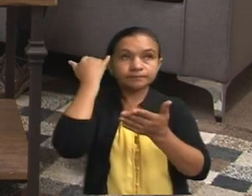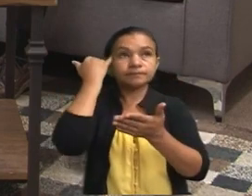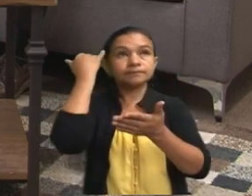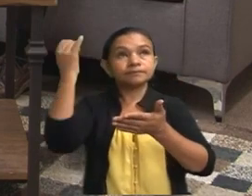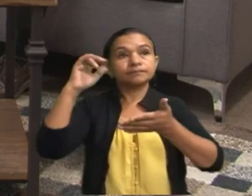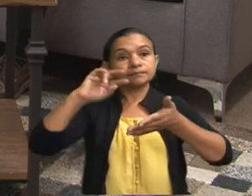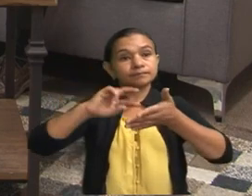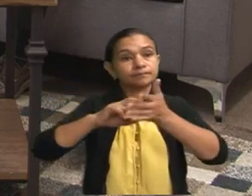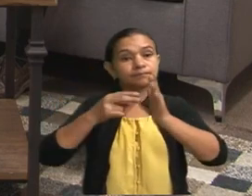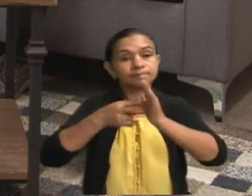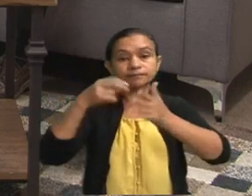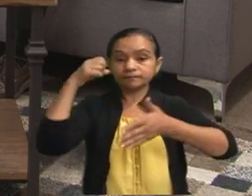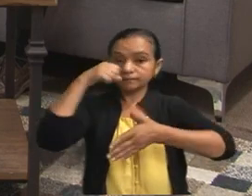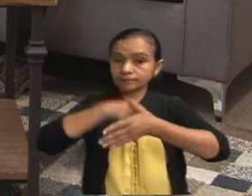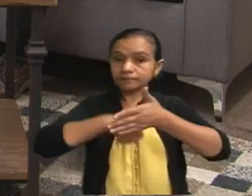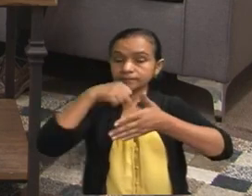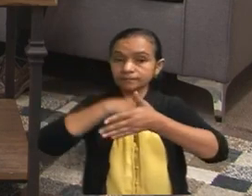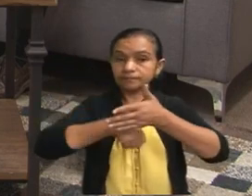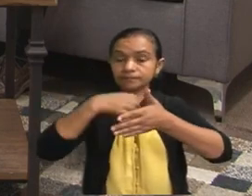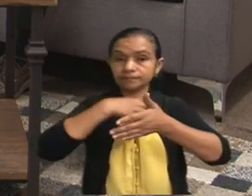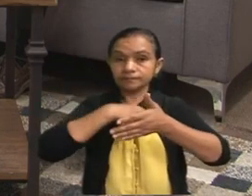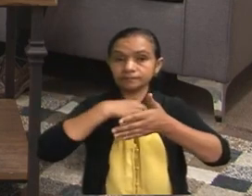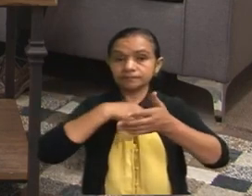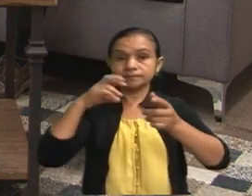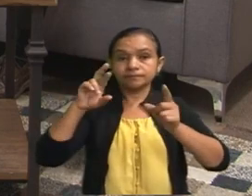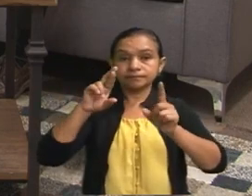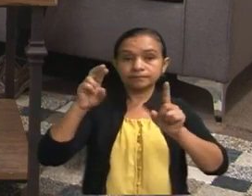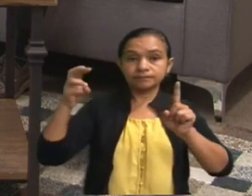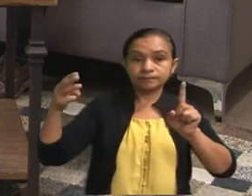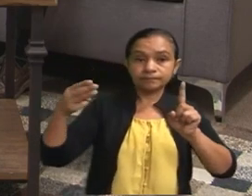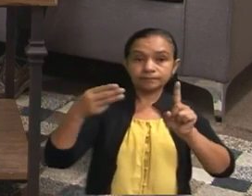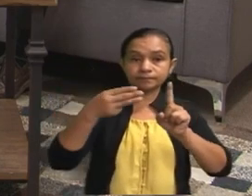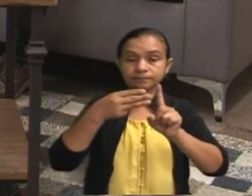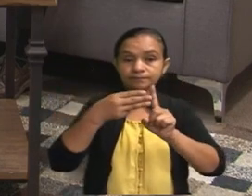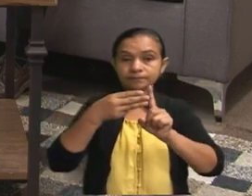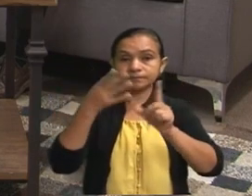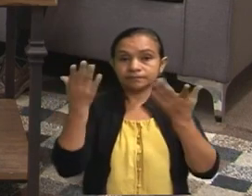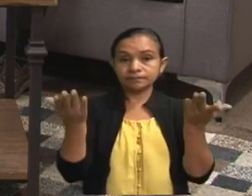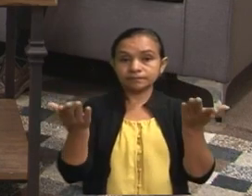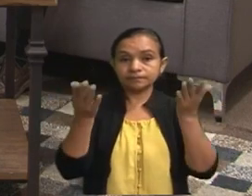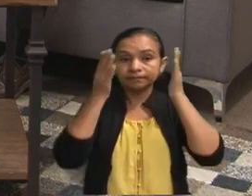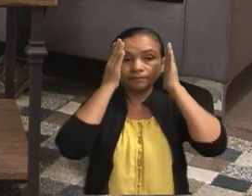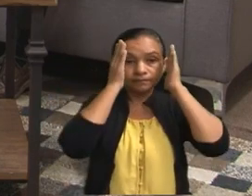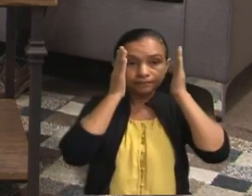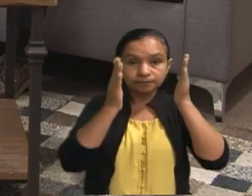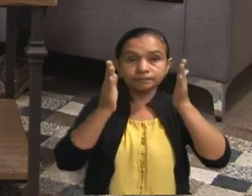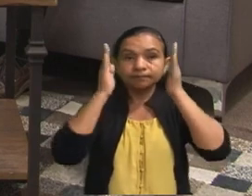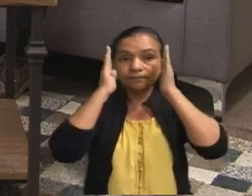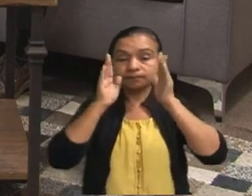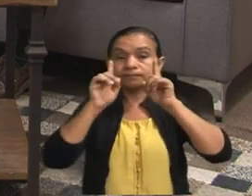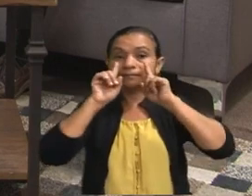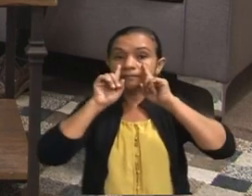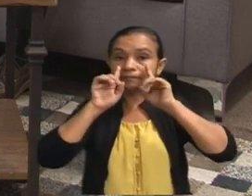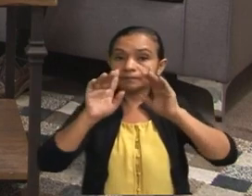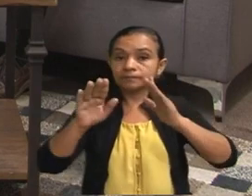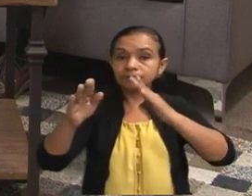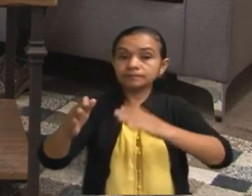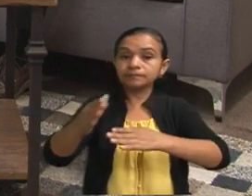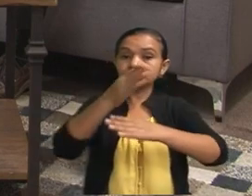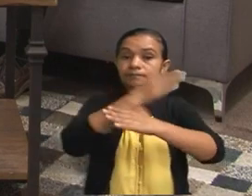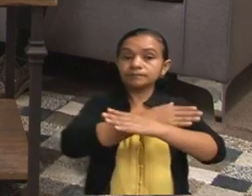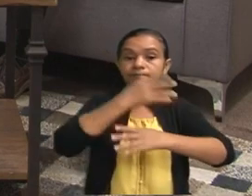de fortalecer los esfuerzos regionales en el campo de la atención, de la prevención, mitigación de